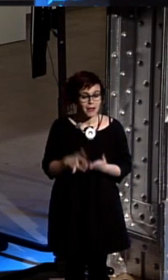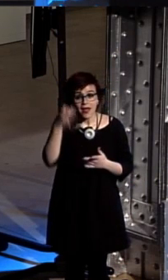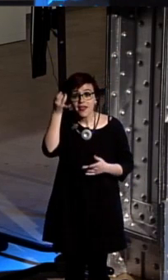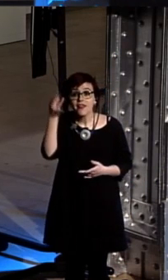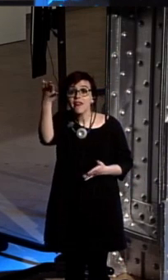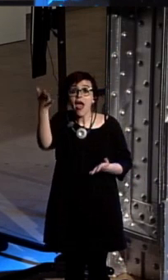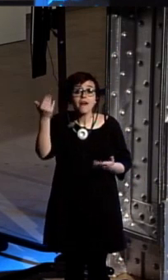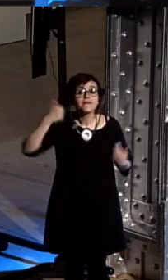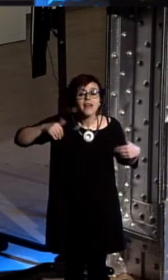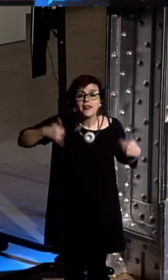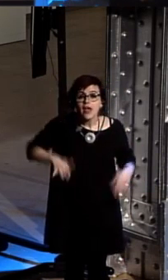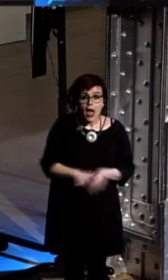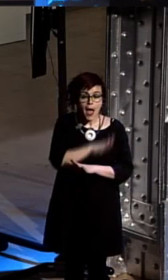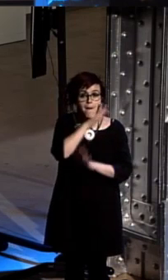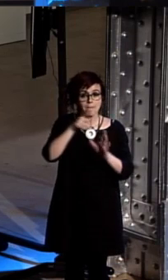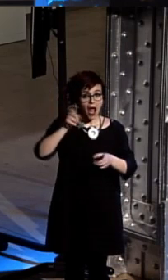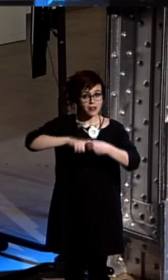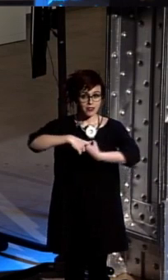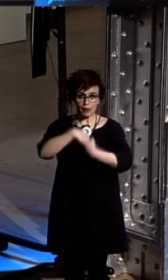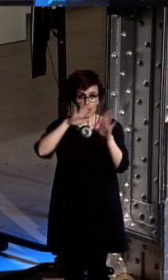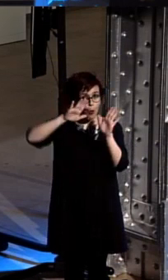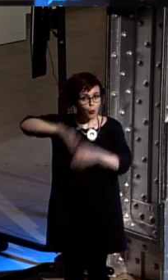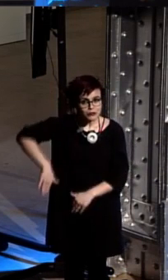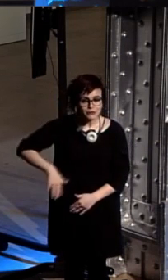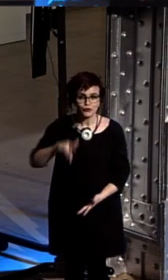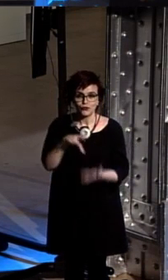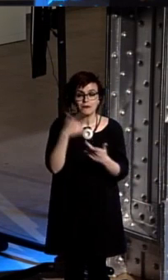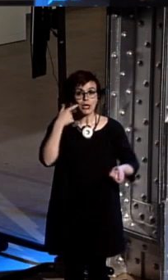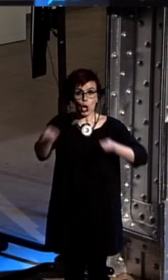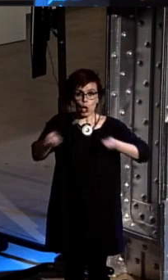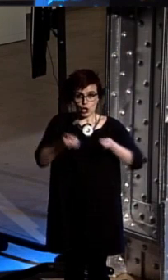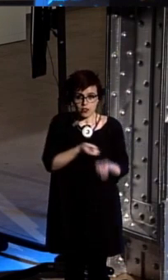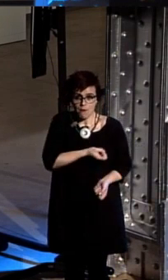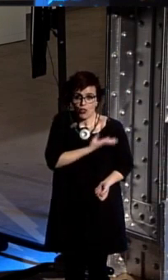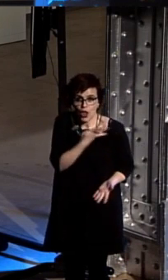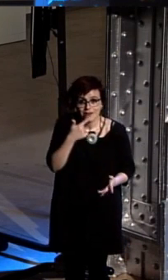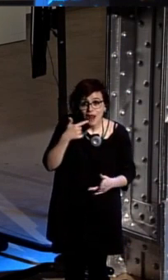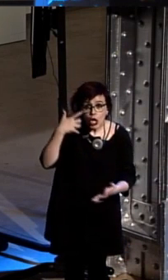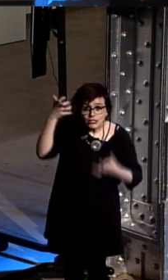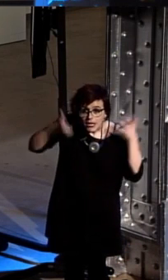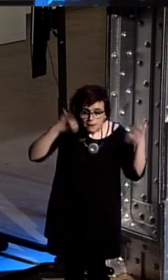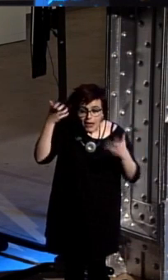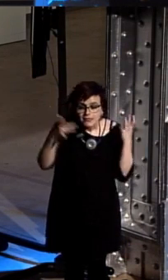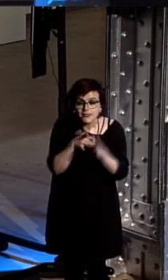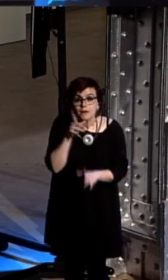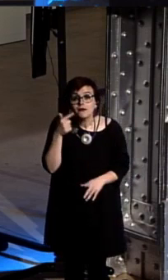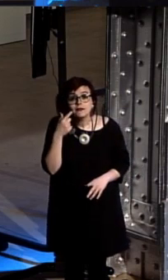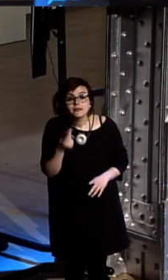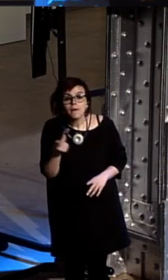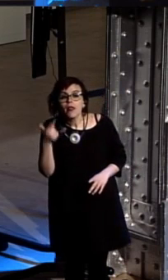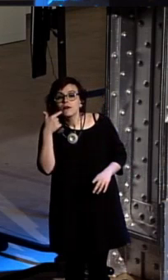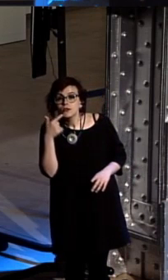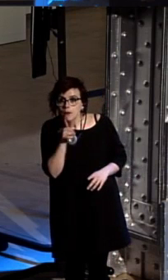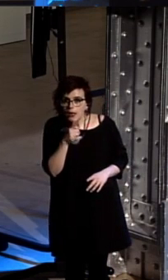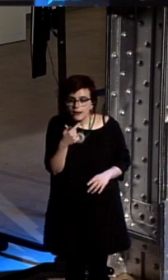queda la idea de nuestro último participante, esta idea de intentar controlar las emociones de los animales. Se nos había escapado, te